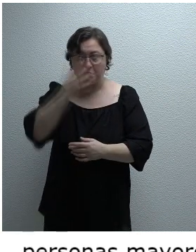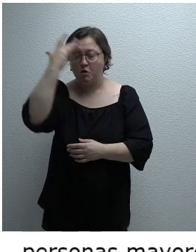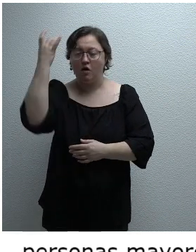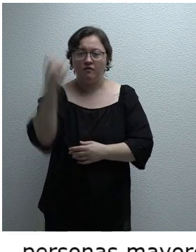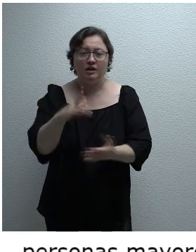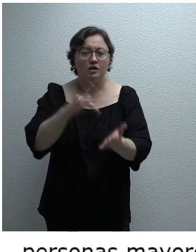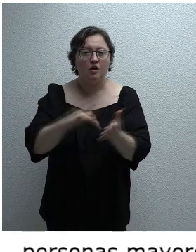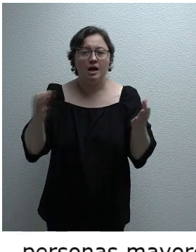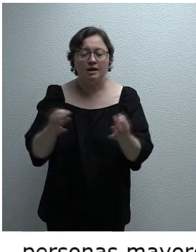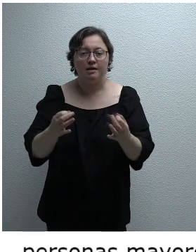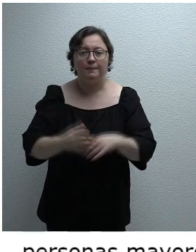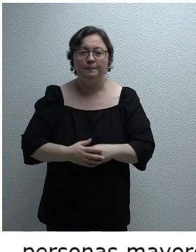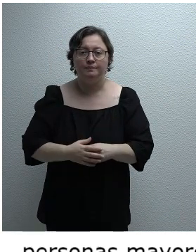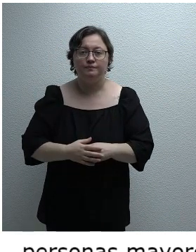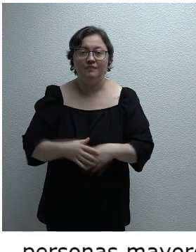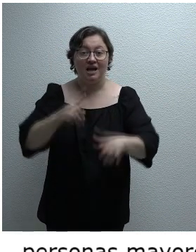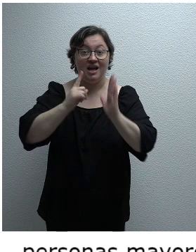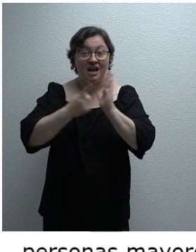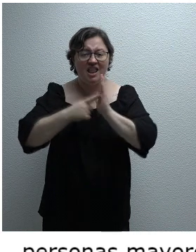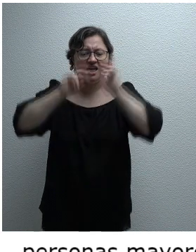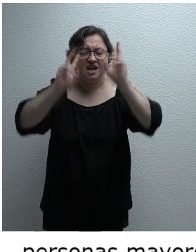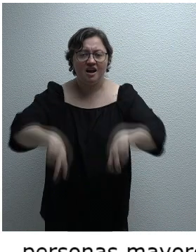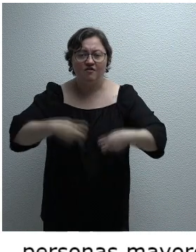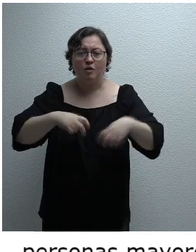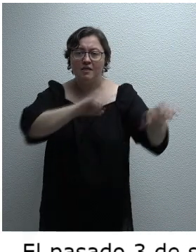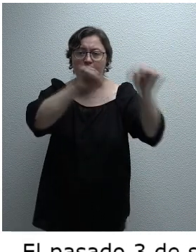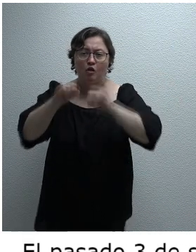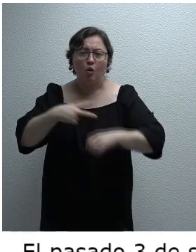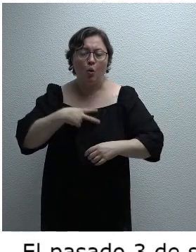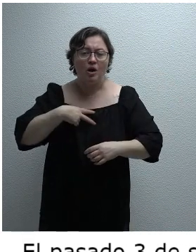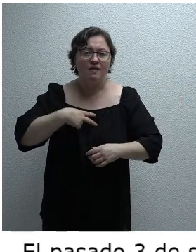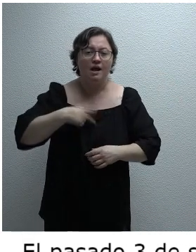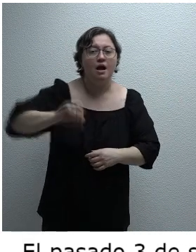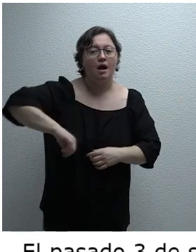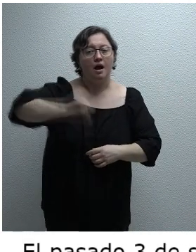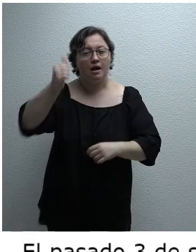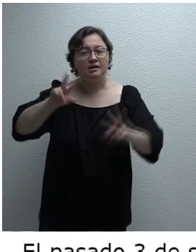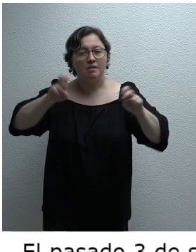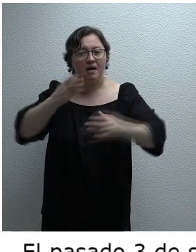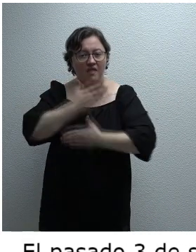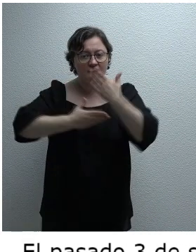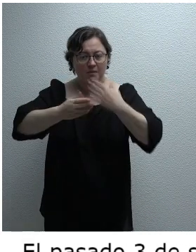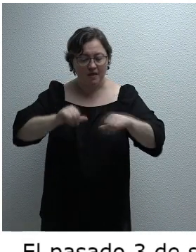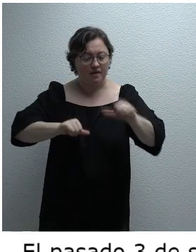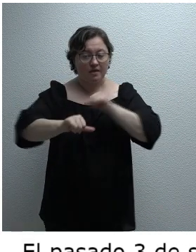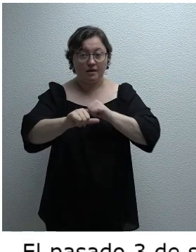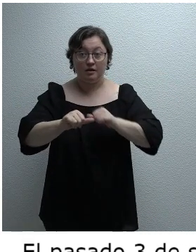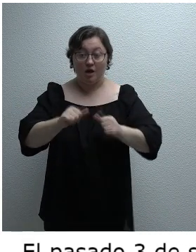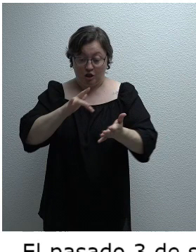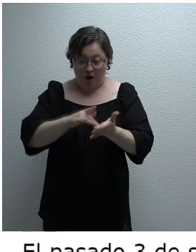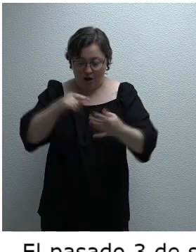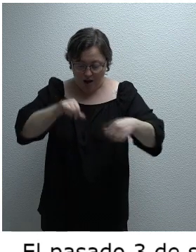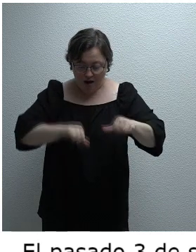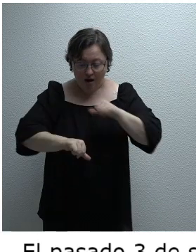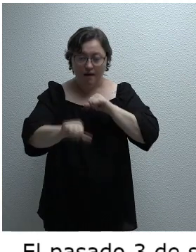fin, celebramos la entrada en vigor de esta gran reforma de protección jurídica en materia de discapacidad. A partir de